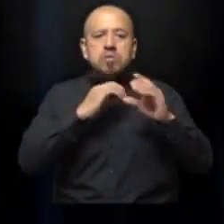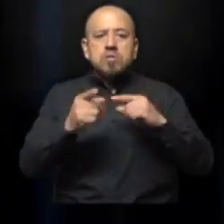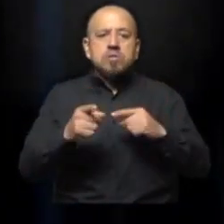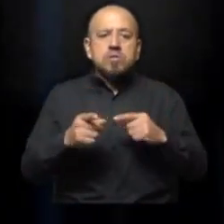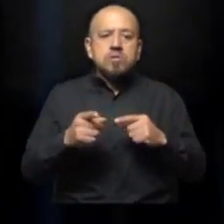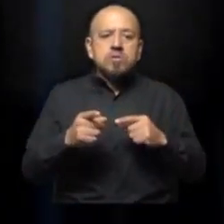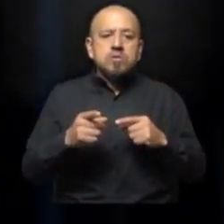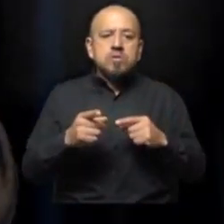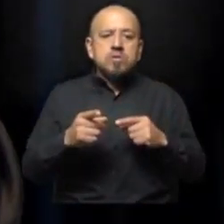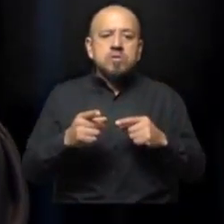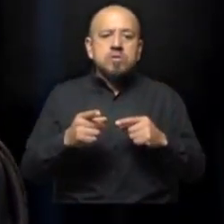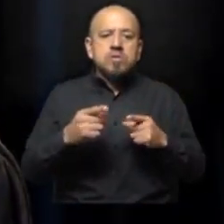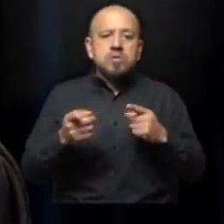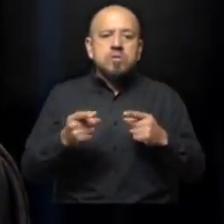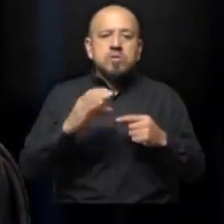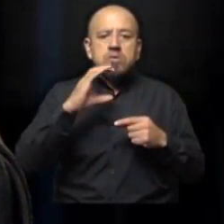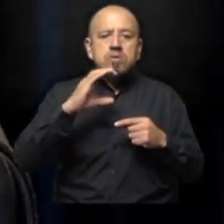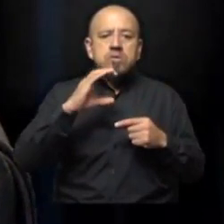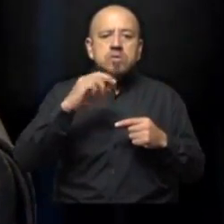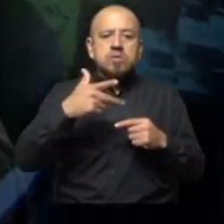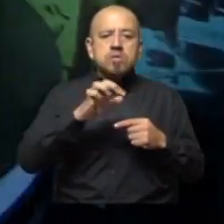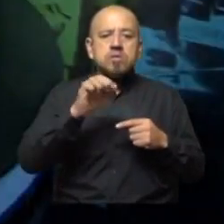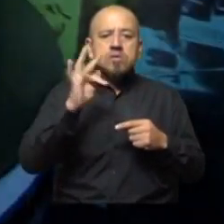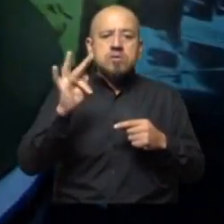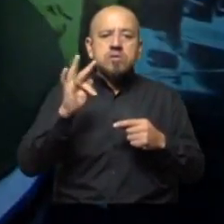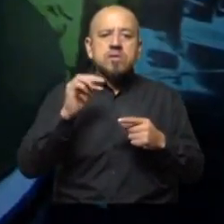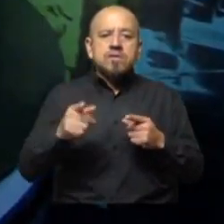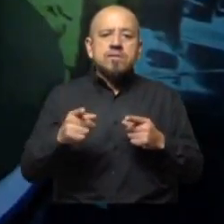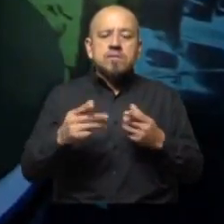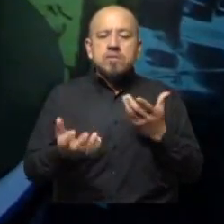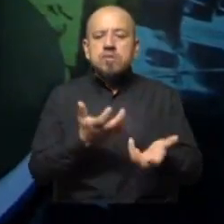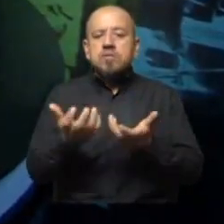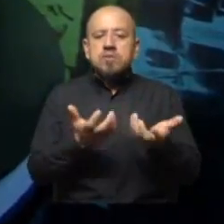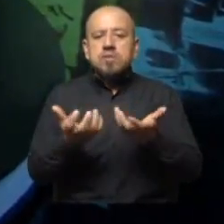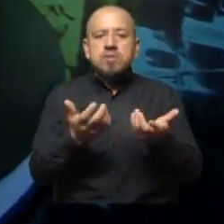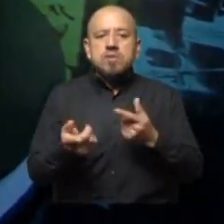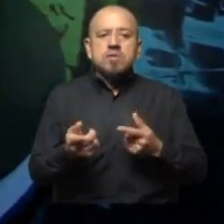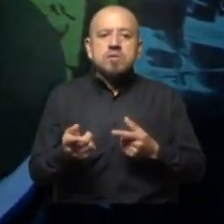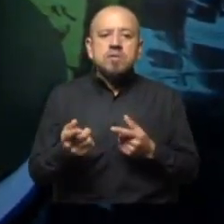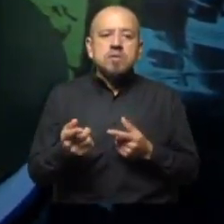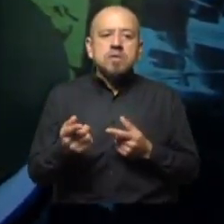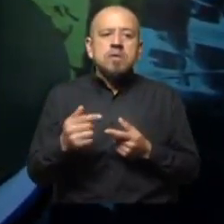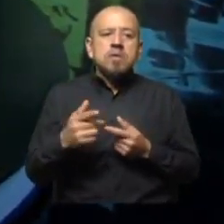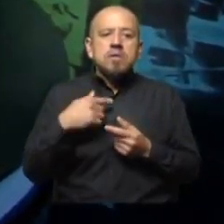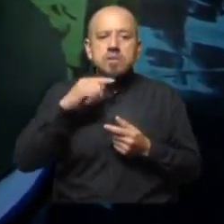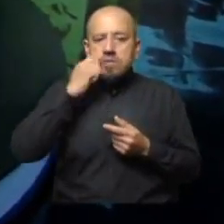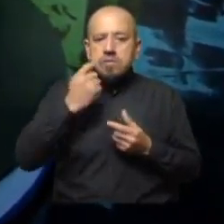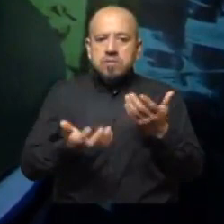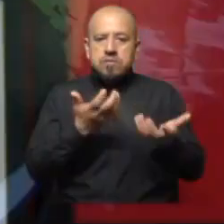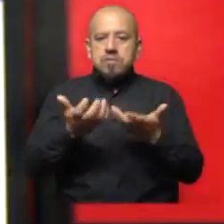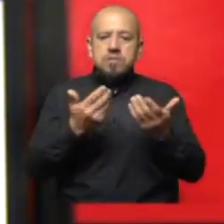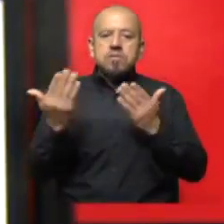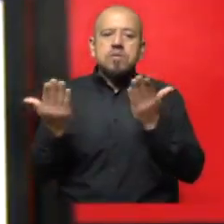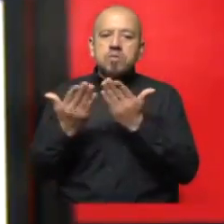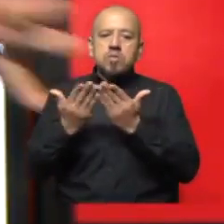soy es raro cocinero de cocina estudie